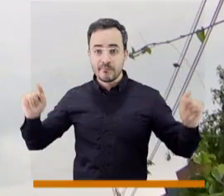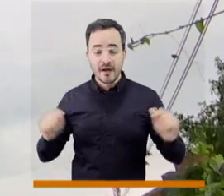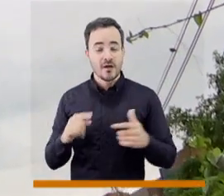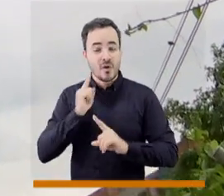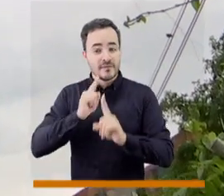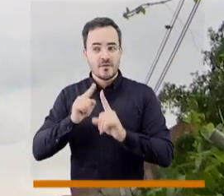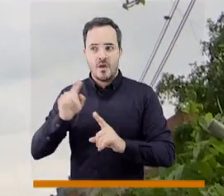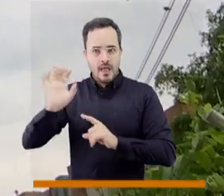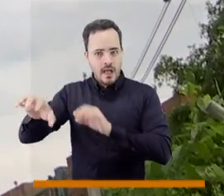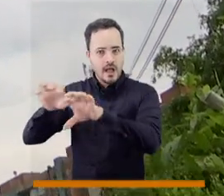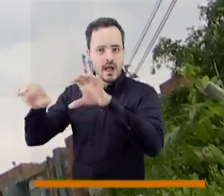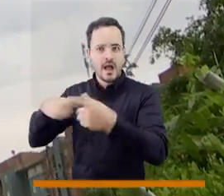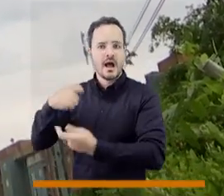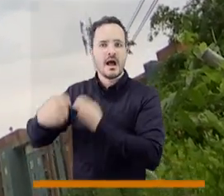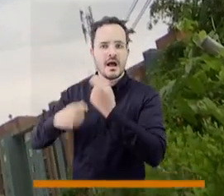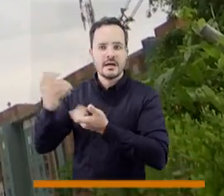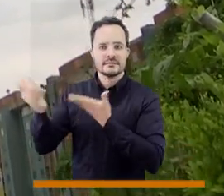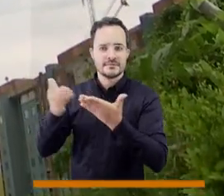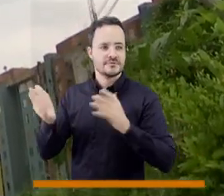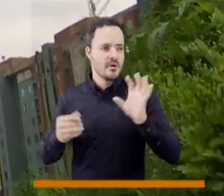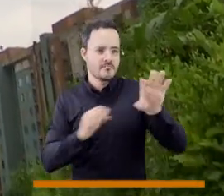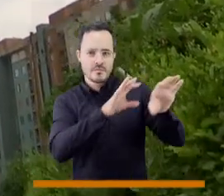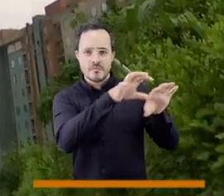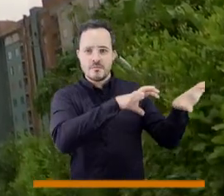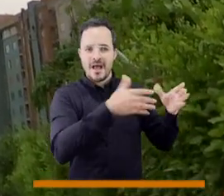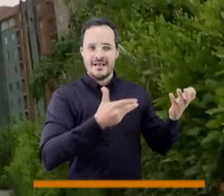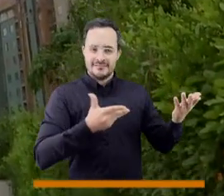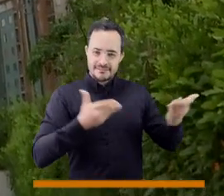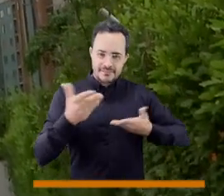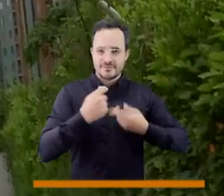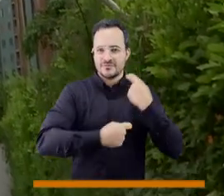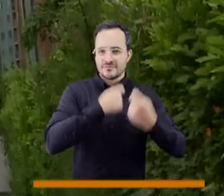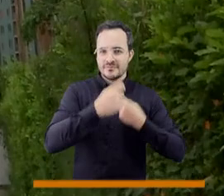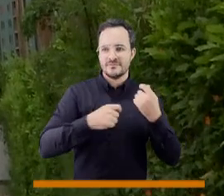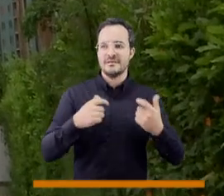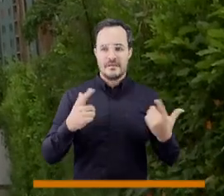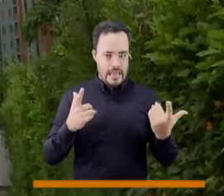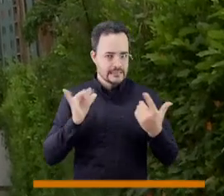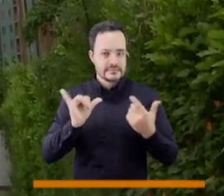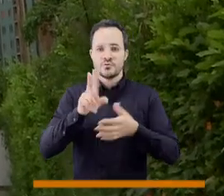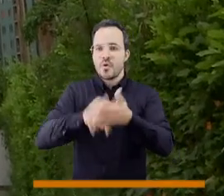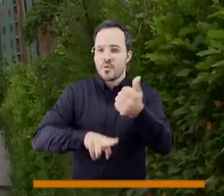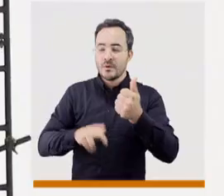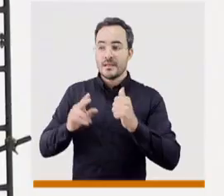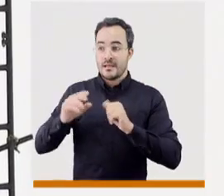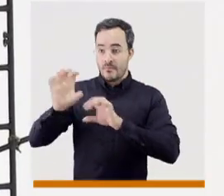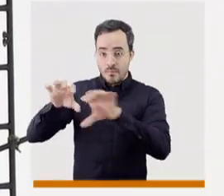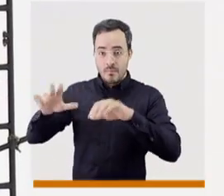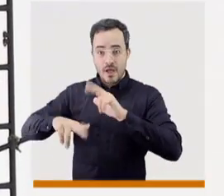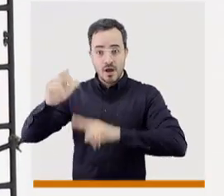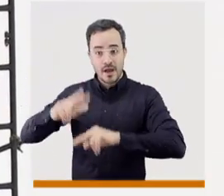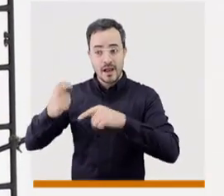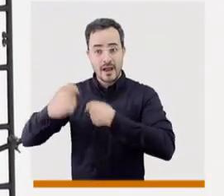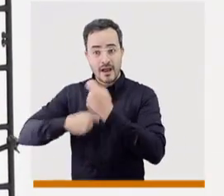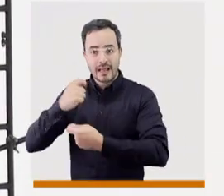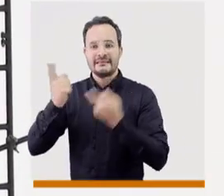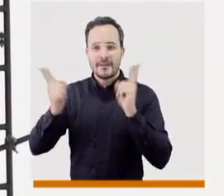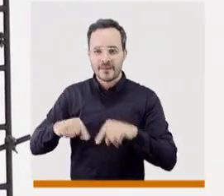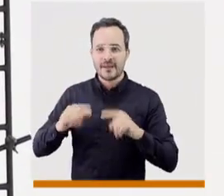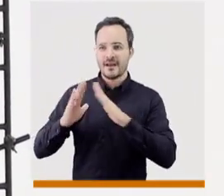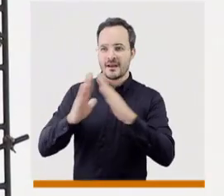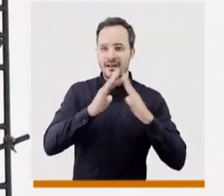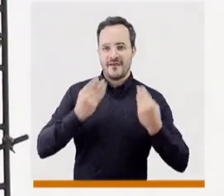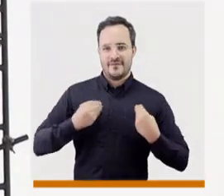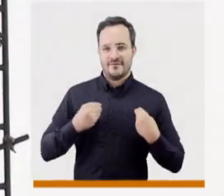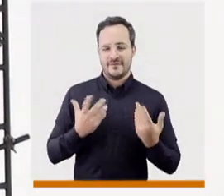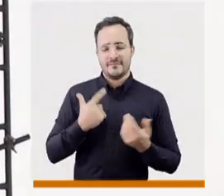nuestro valle más comercio, más servicios y más vivienda. Porque yo lo decía al principio, no podemos